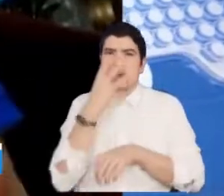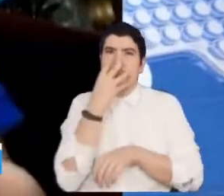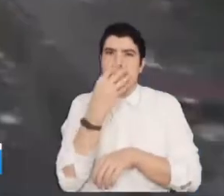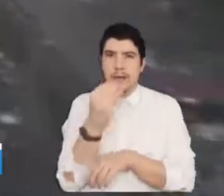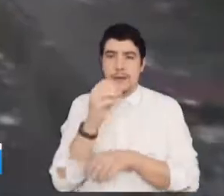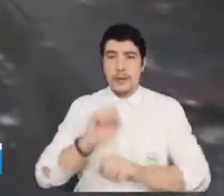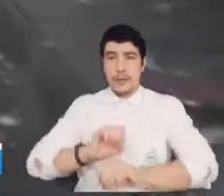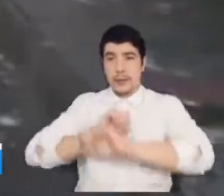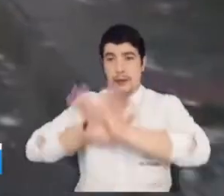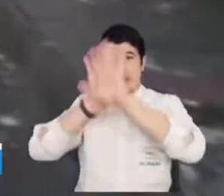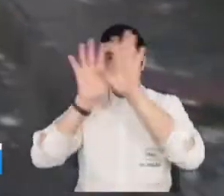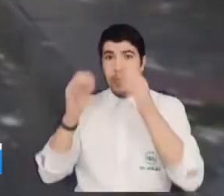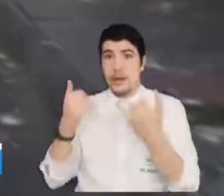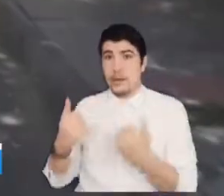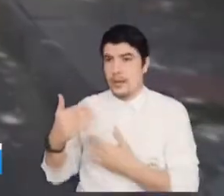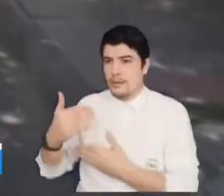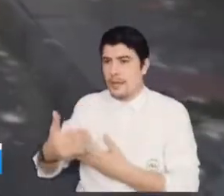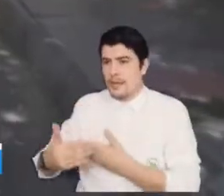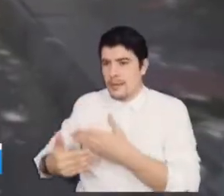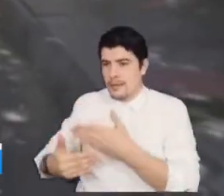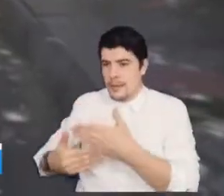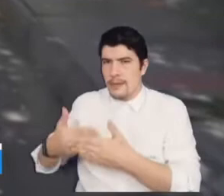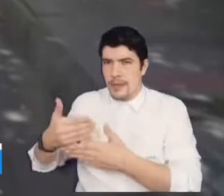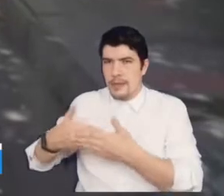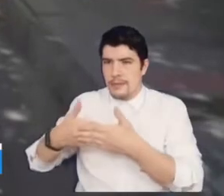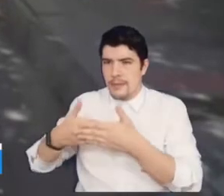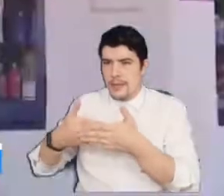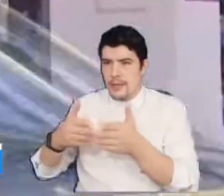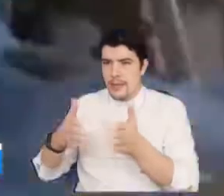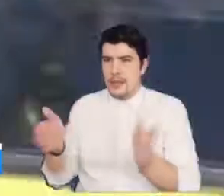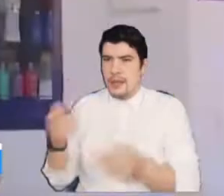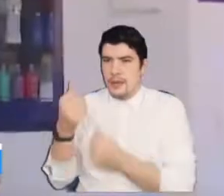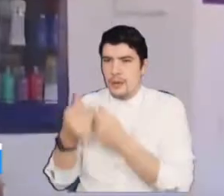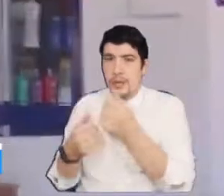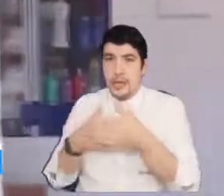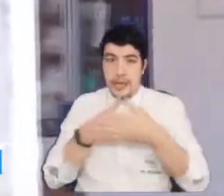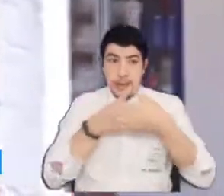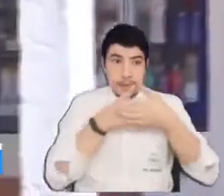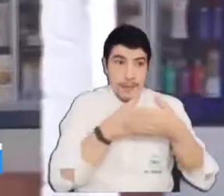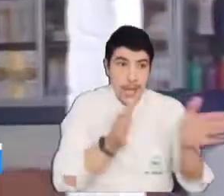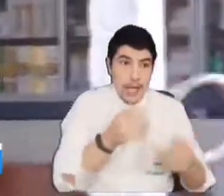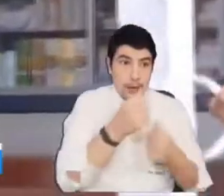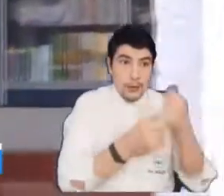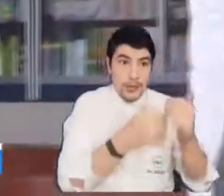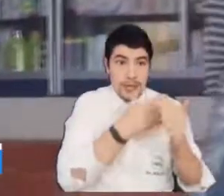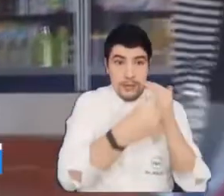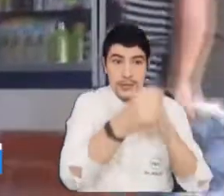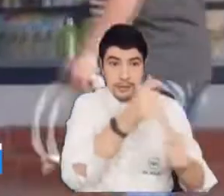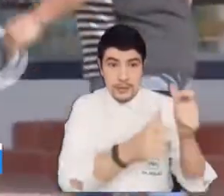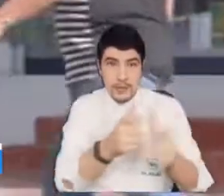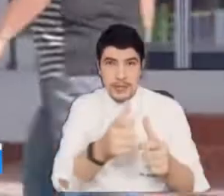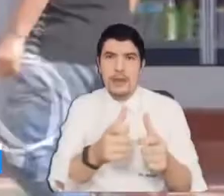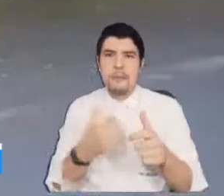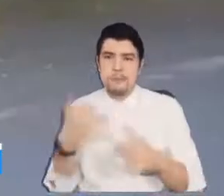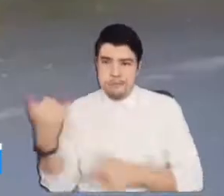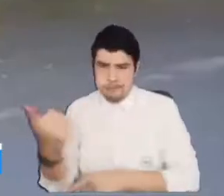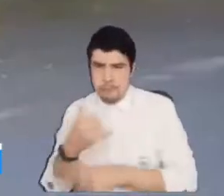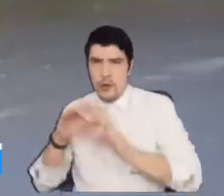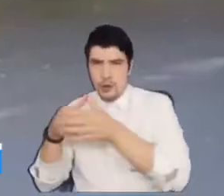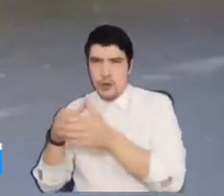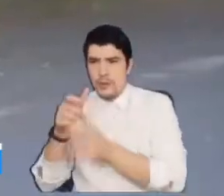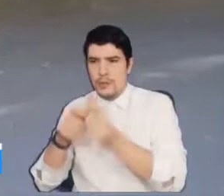la paulatina reactivación de la economía. En el momento en que la economía y que la gente sale a la calle, comienzan a darse nuevamente estos